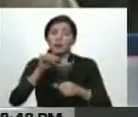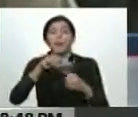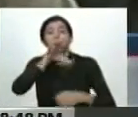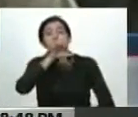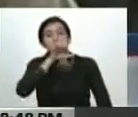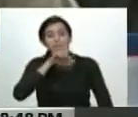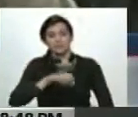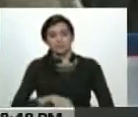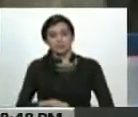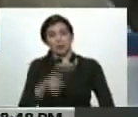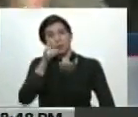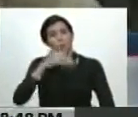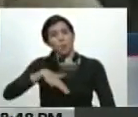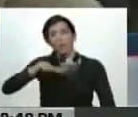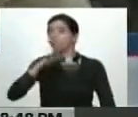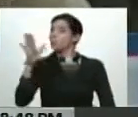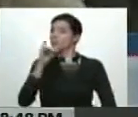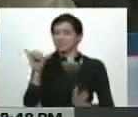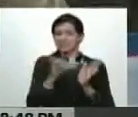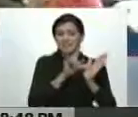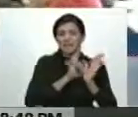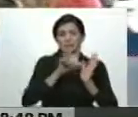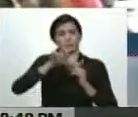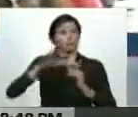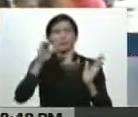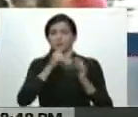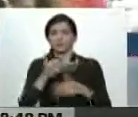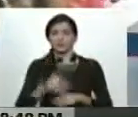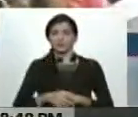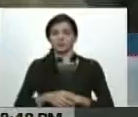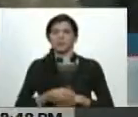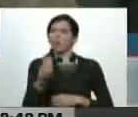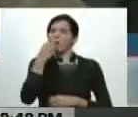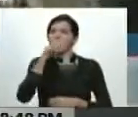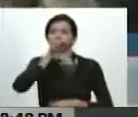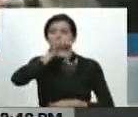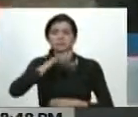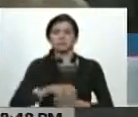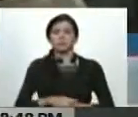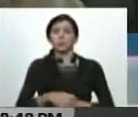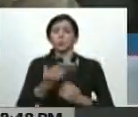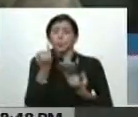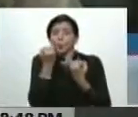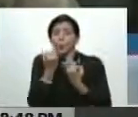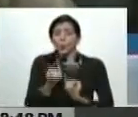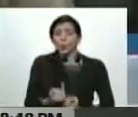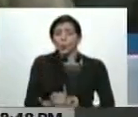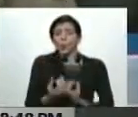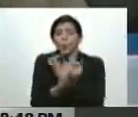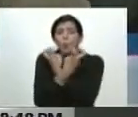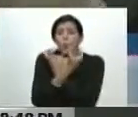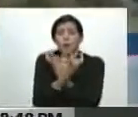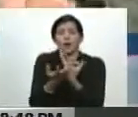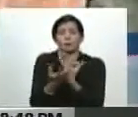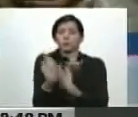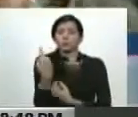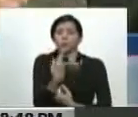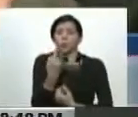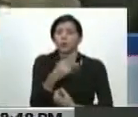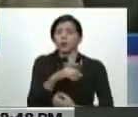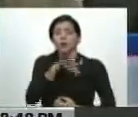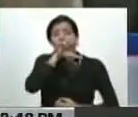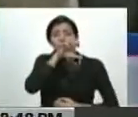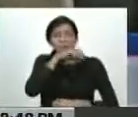cerca. Yo digo, ¿esa perrita qué va a comer? Y anda arrastrándose, flaquita, sola por la orilla